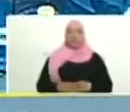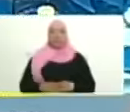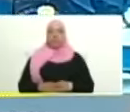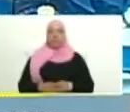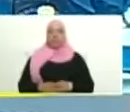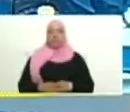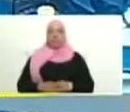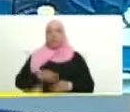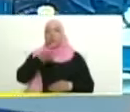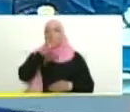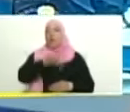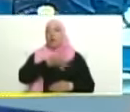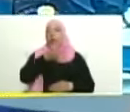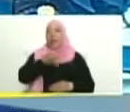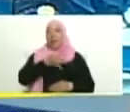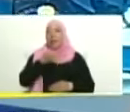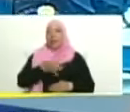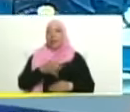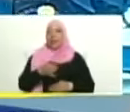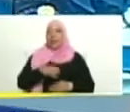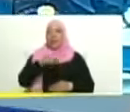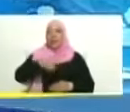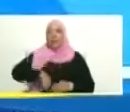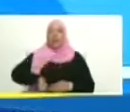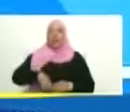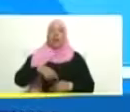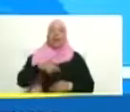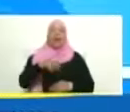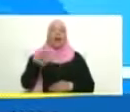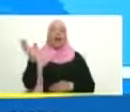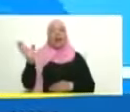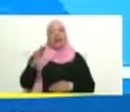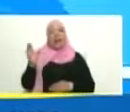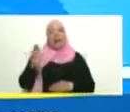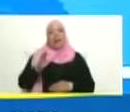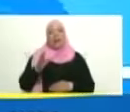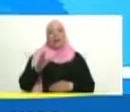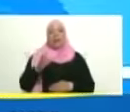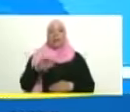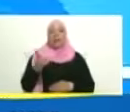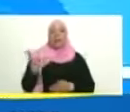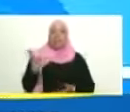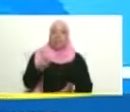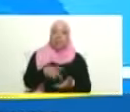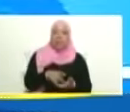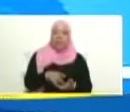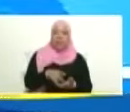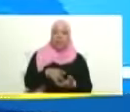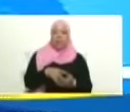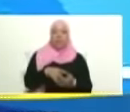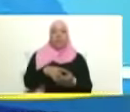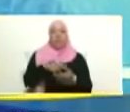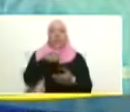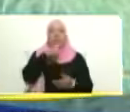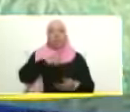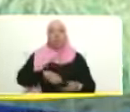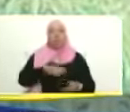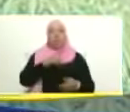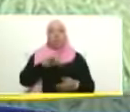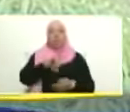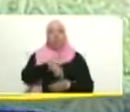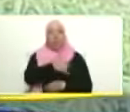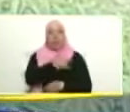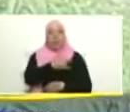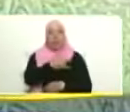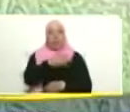de nuestra Caracas. Siempre que venimos a un acto en esta sede histórica de la Universidad